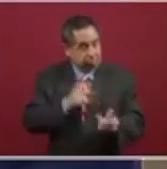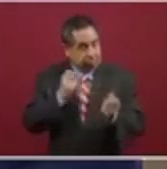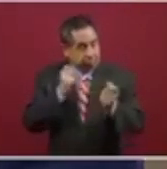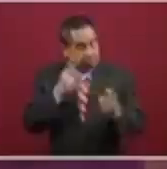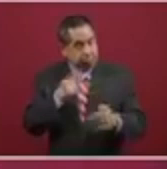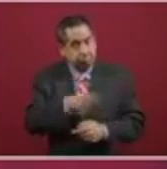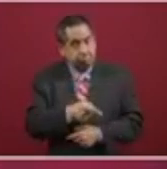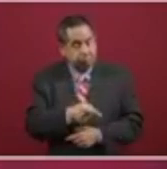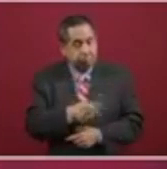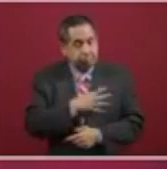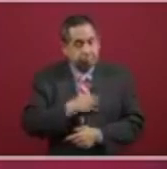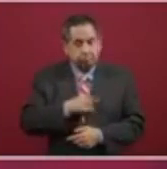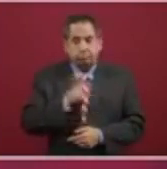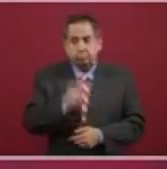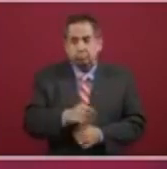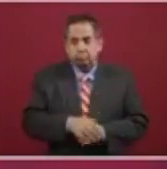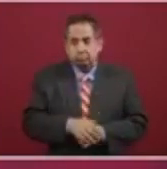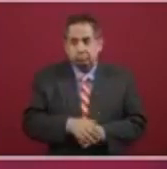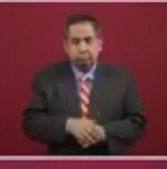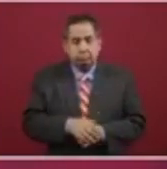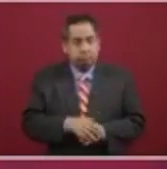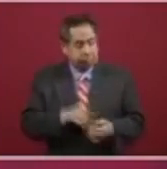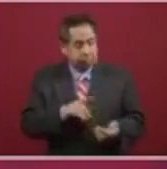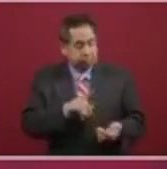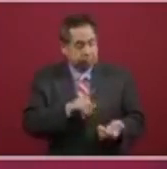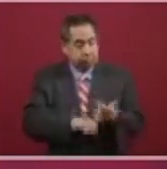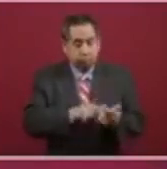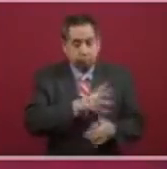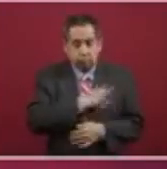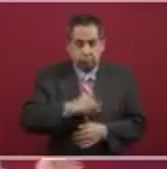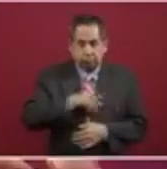es una condena.